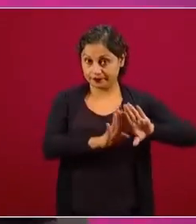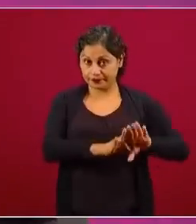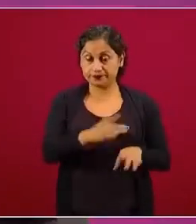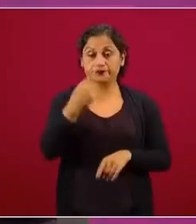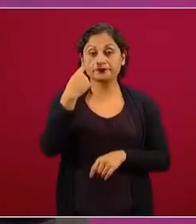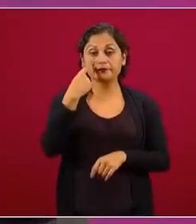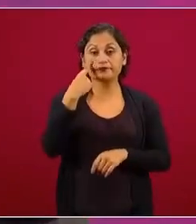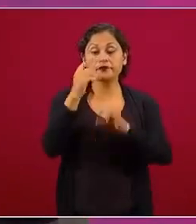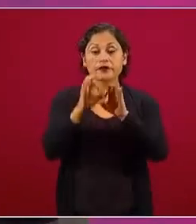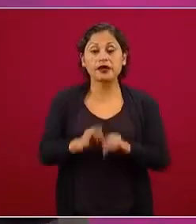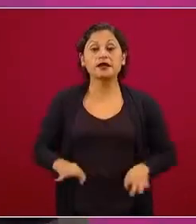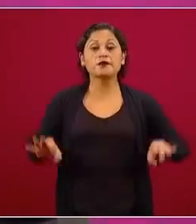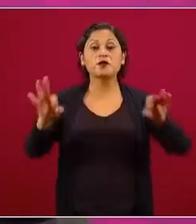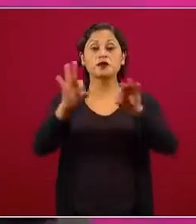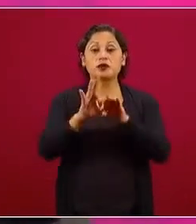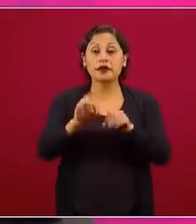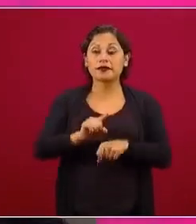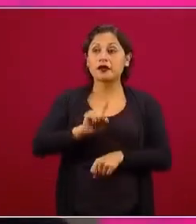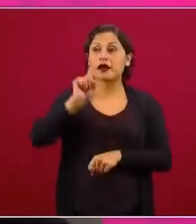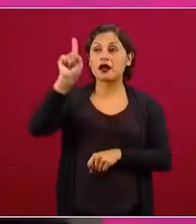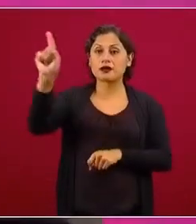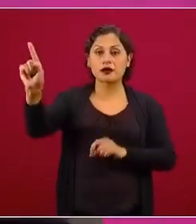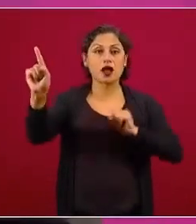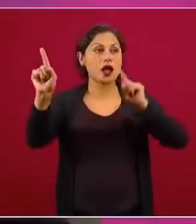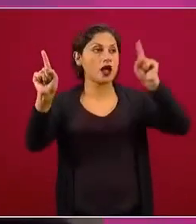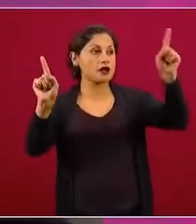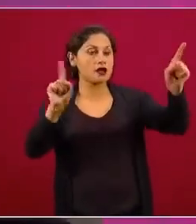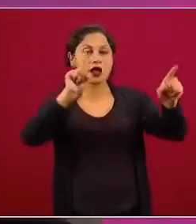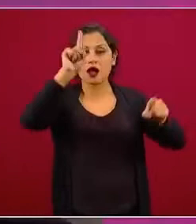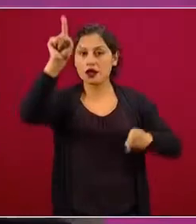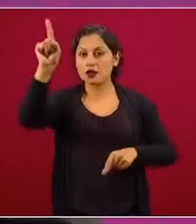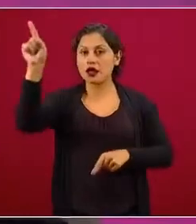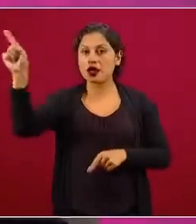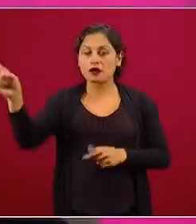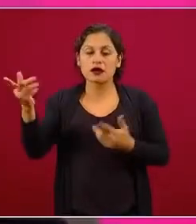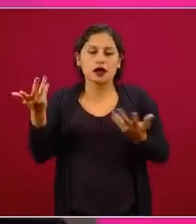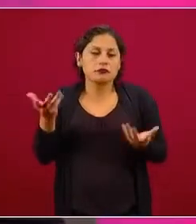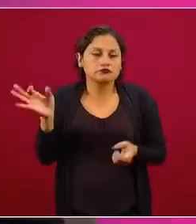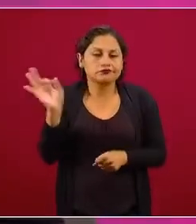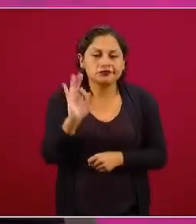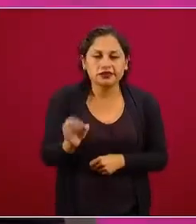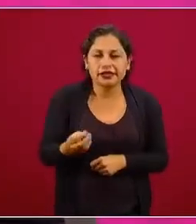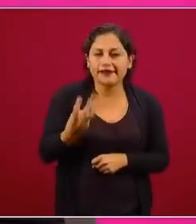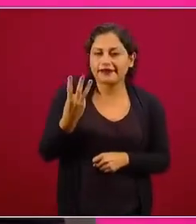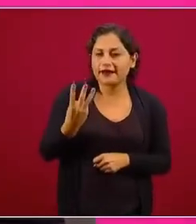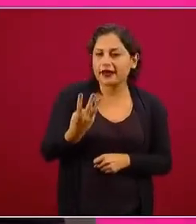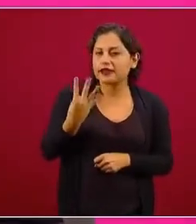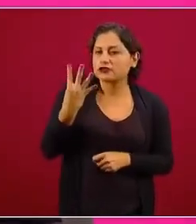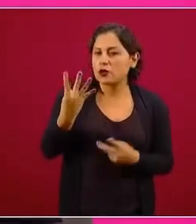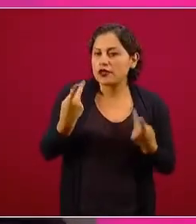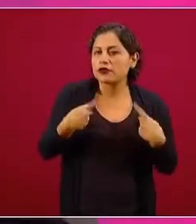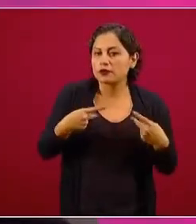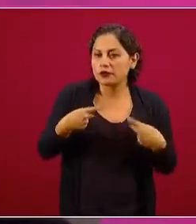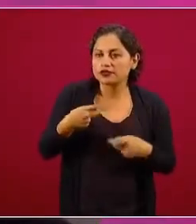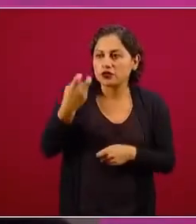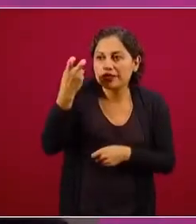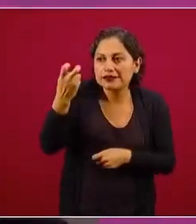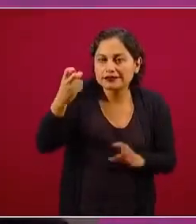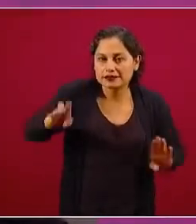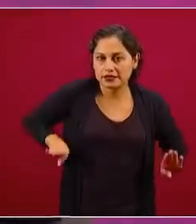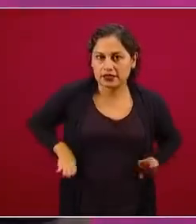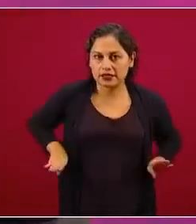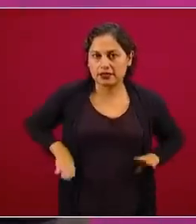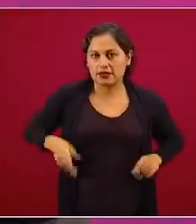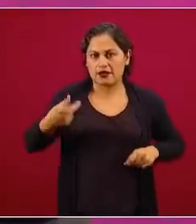ser casos aislados, hasta el momento estamos hablando de 3 o máximo 4 casos que se han identificado de millones